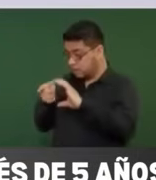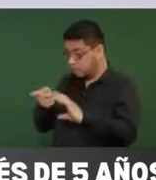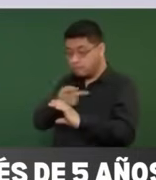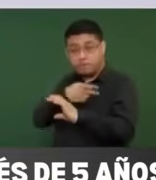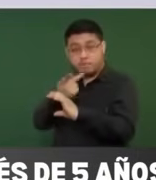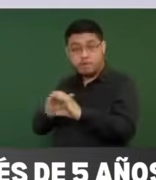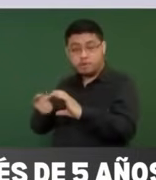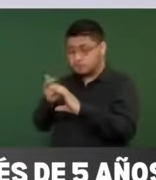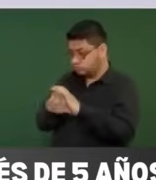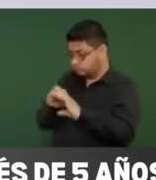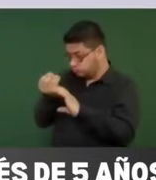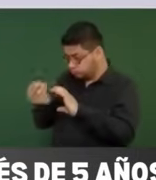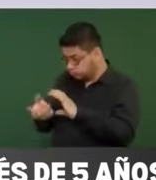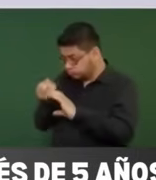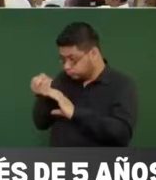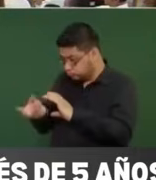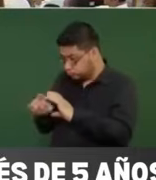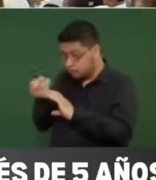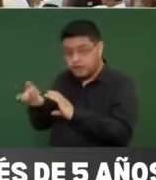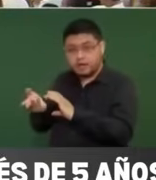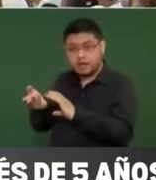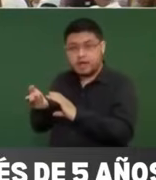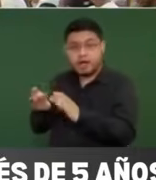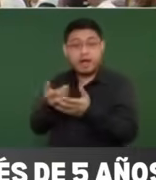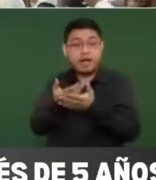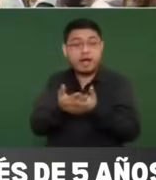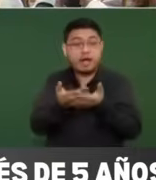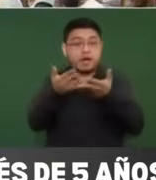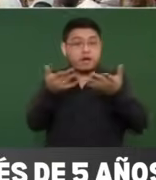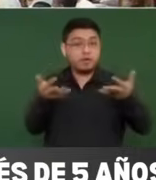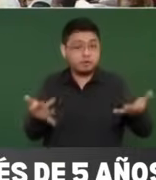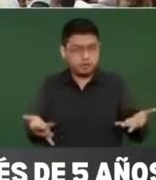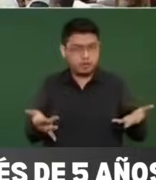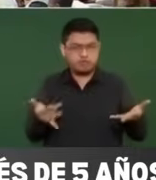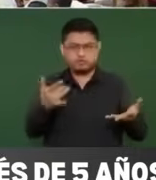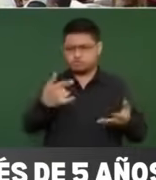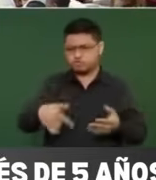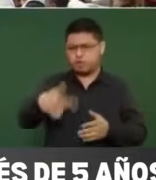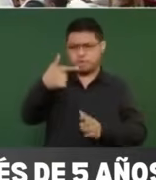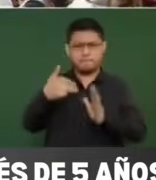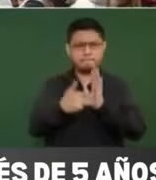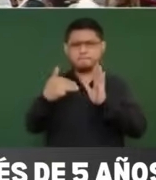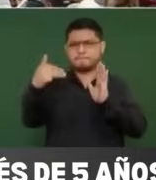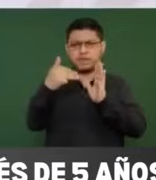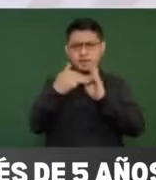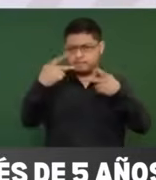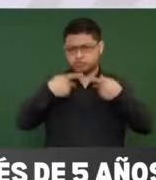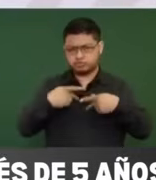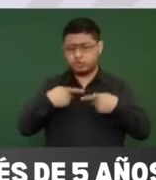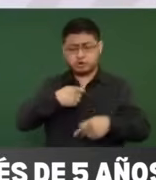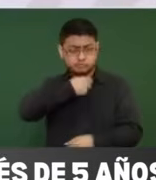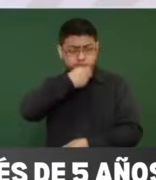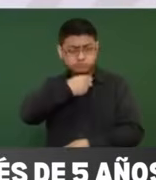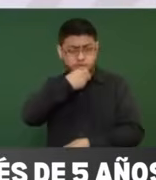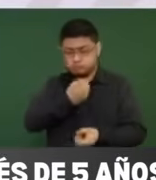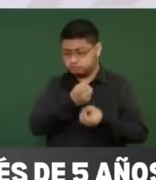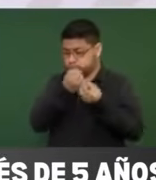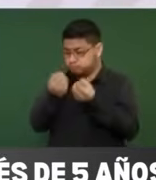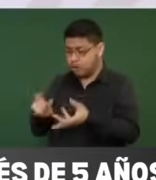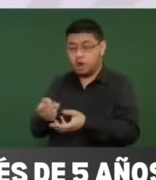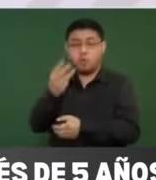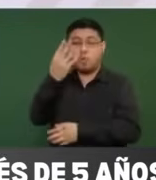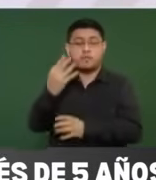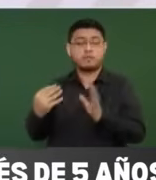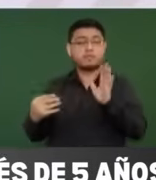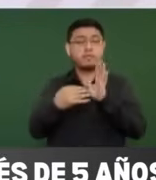país. Actualmente, 12 millones de adultos mayores reciben una pensión de 4.800